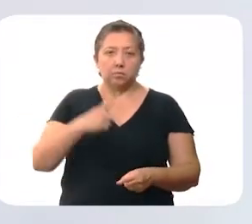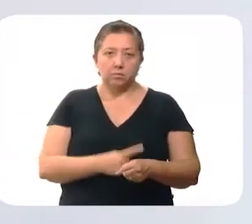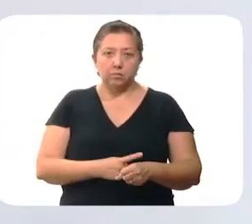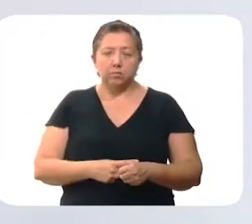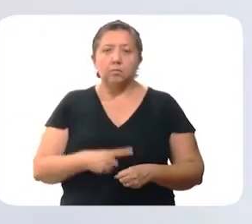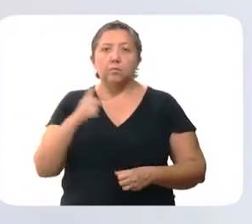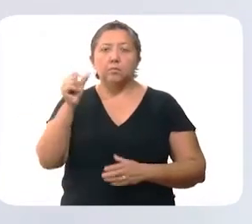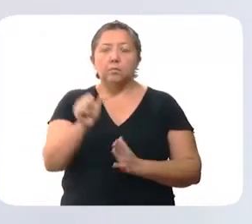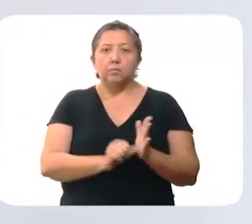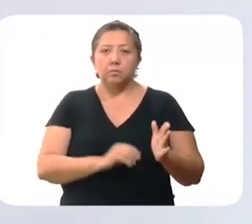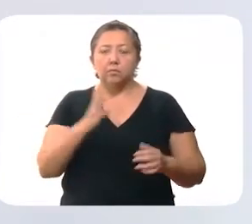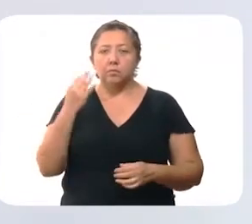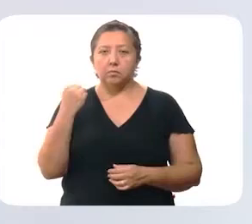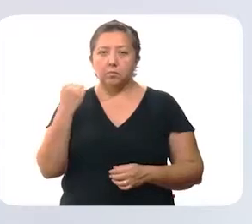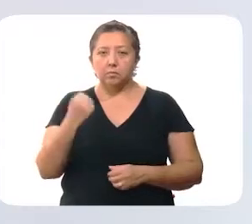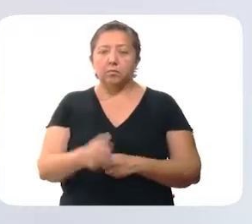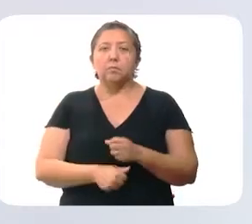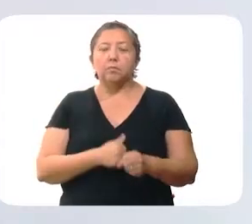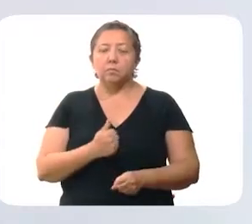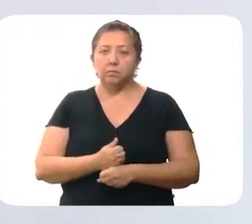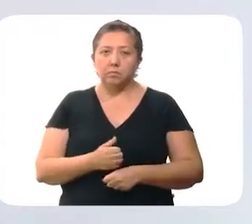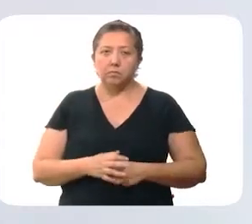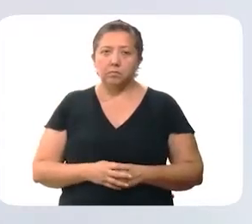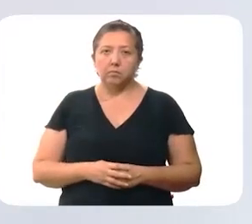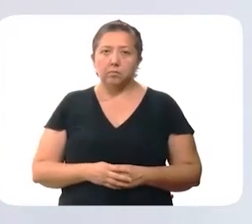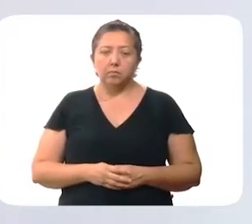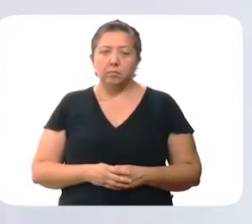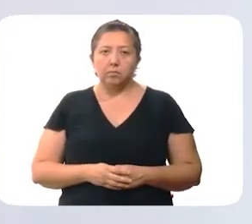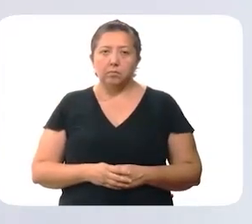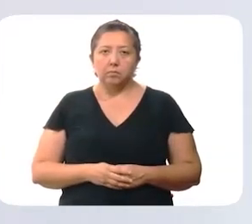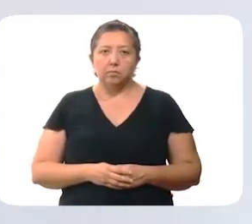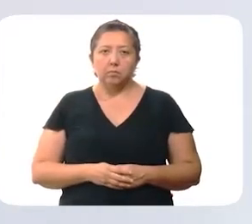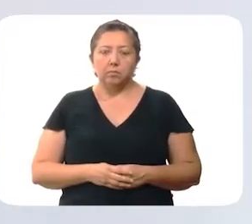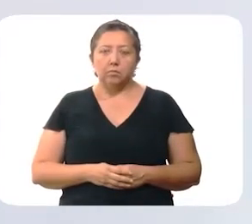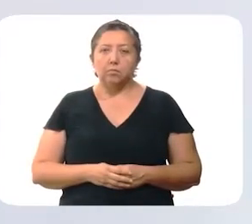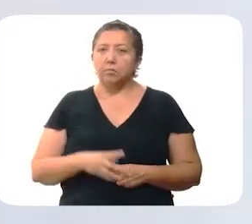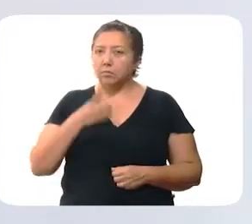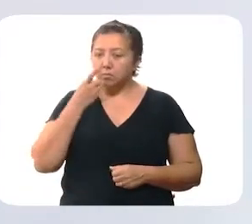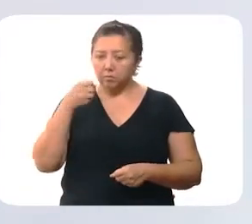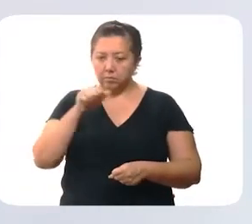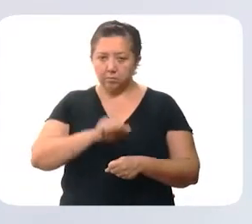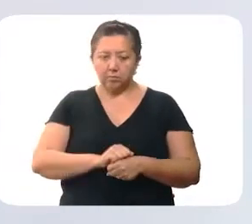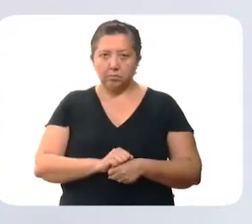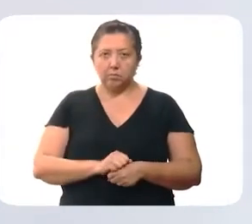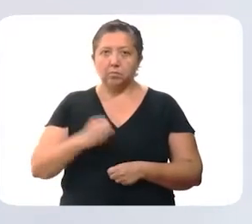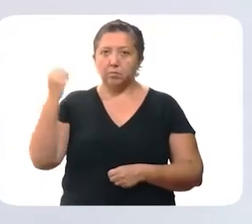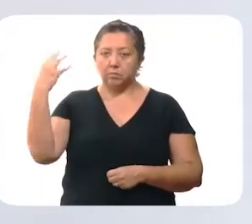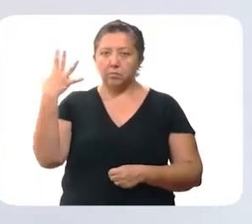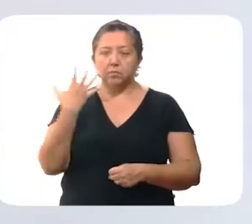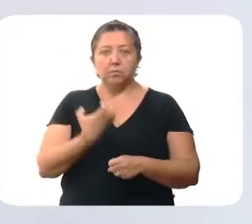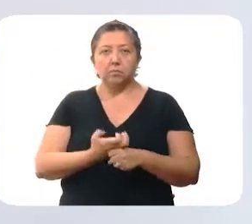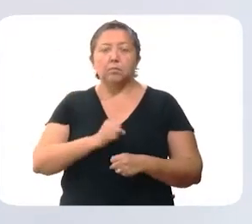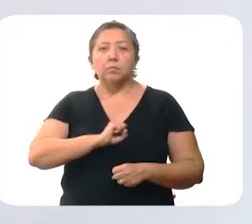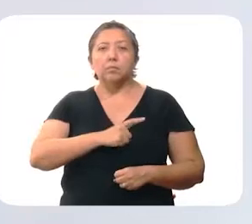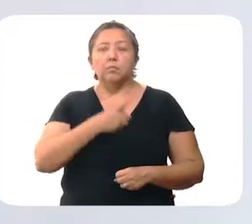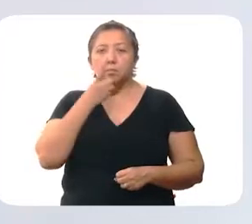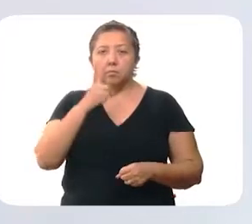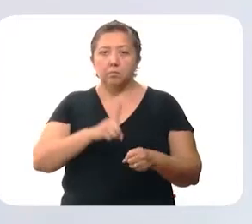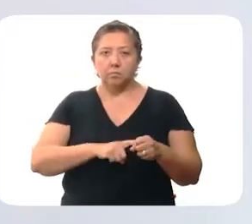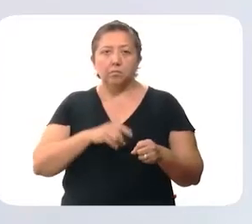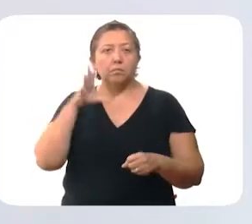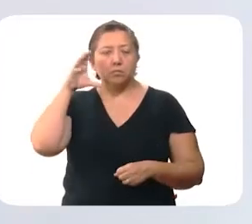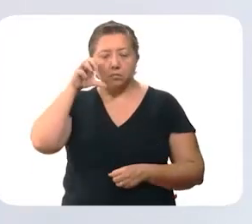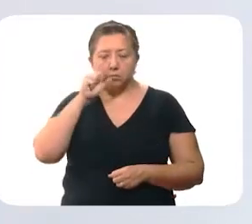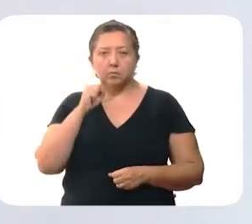edad de los casos es de 1 mes a 99 años. Los indicadores semanales de nuestro semáforo estatal de salud